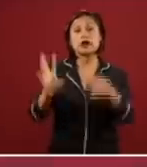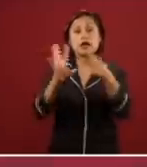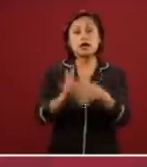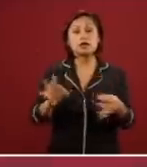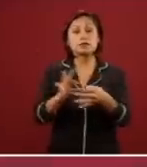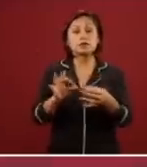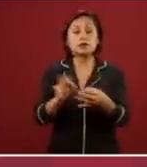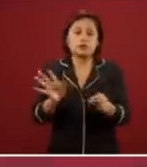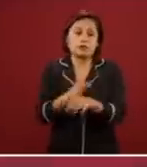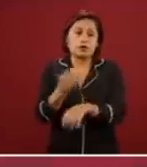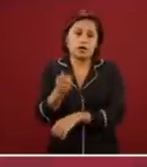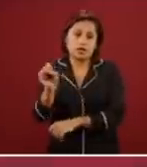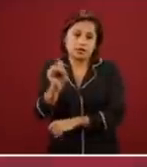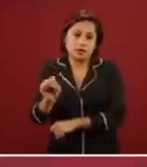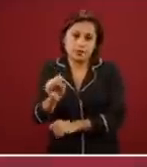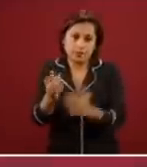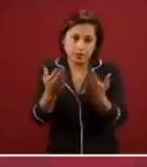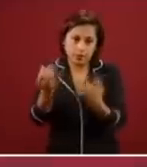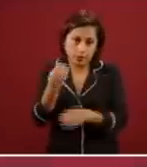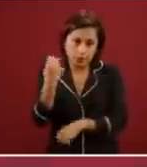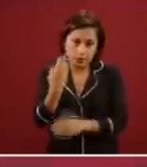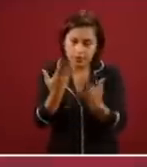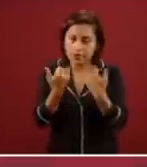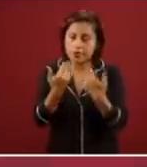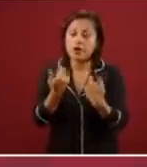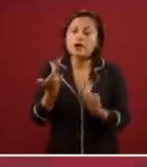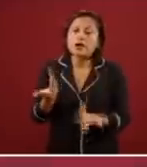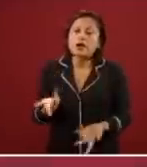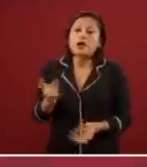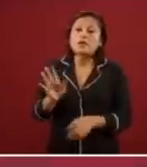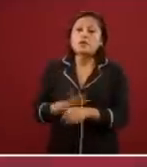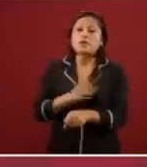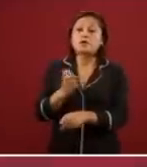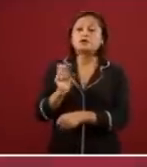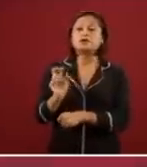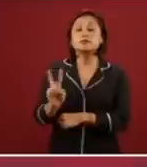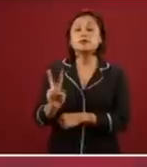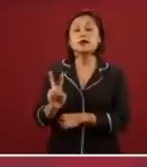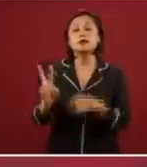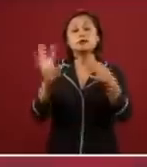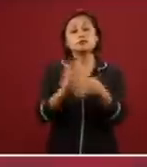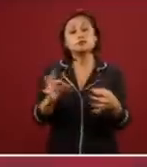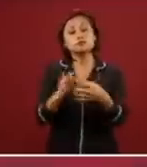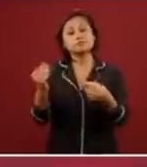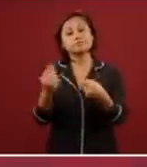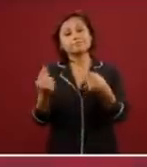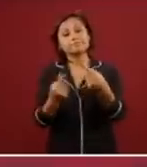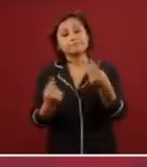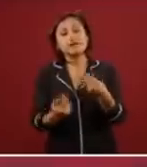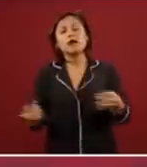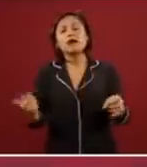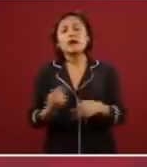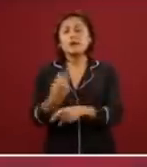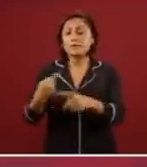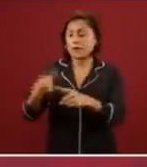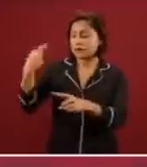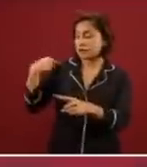conferencia, el viernes se va a informar qué se está haciendo con los familiares de las víctimas